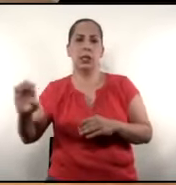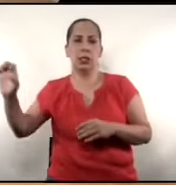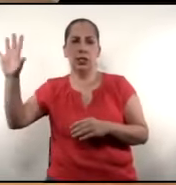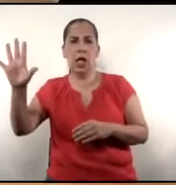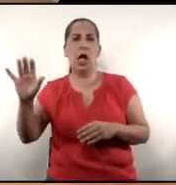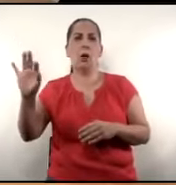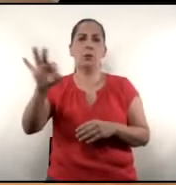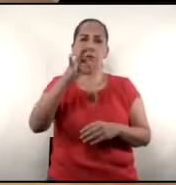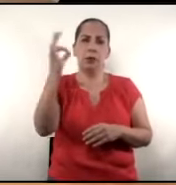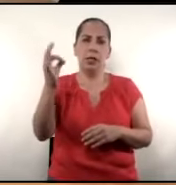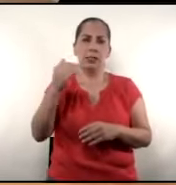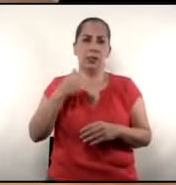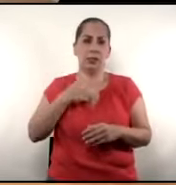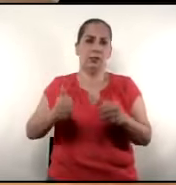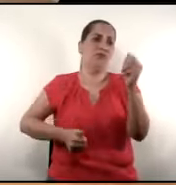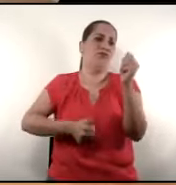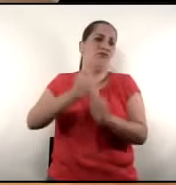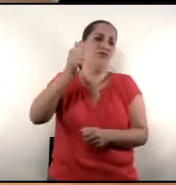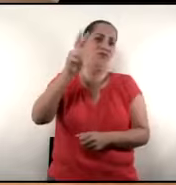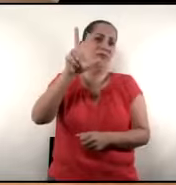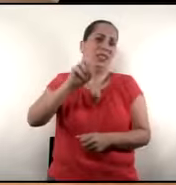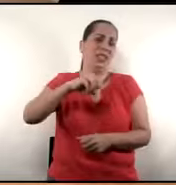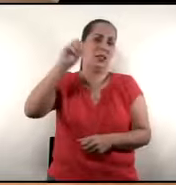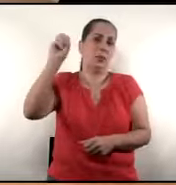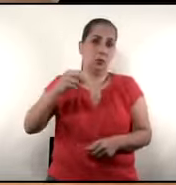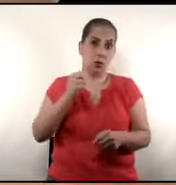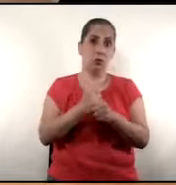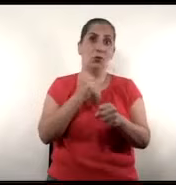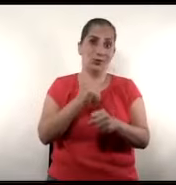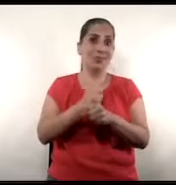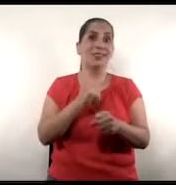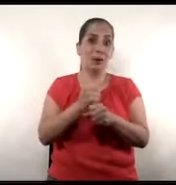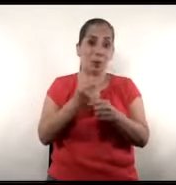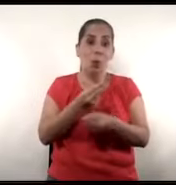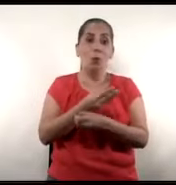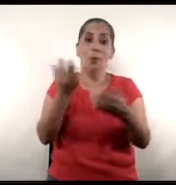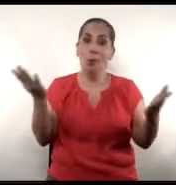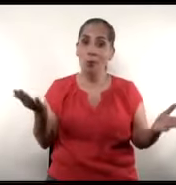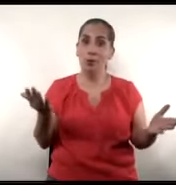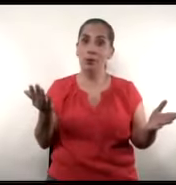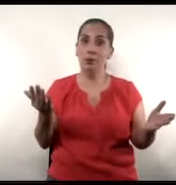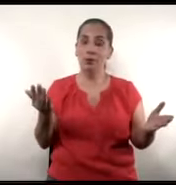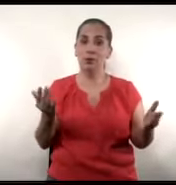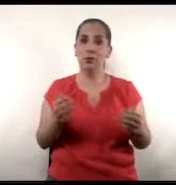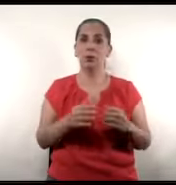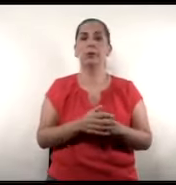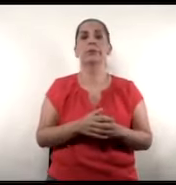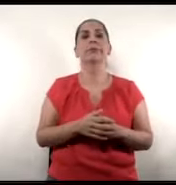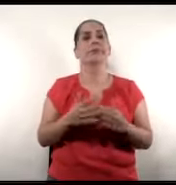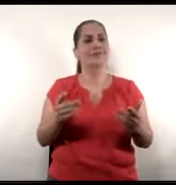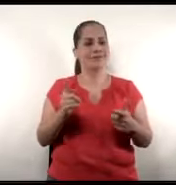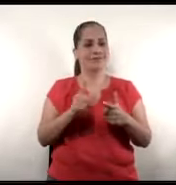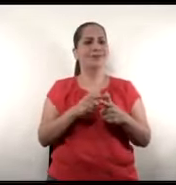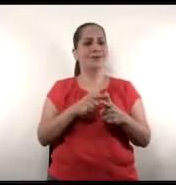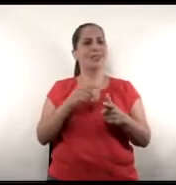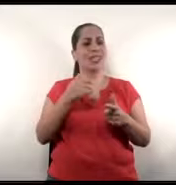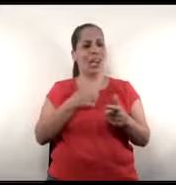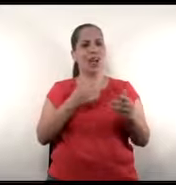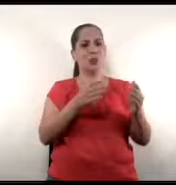tienen por encima del 30% de la fuerza laboral empleada en el sector público. Entonces, tenemos una